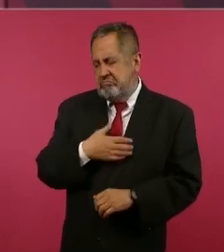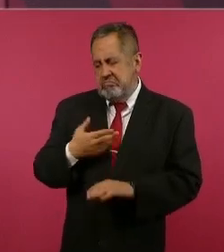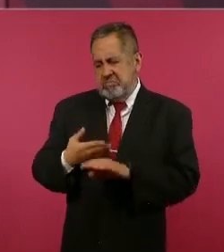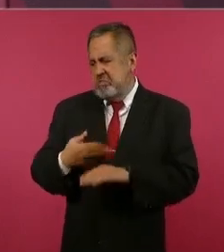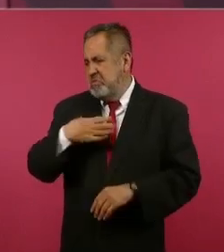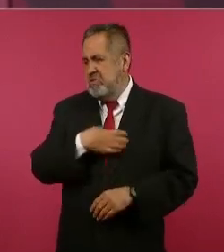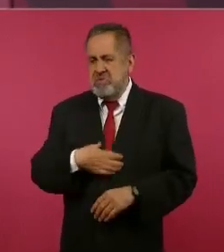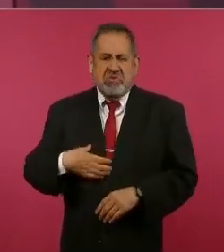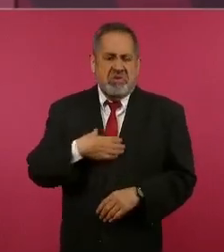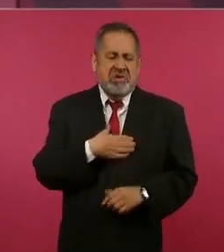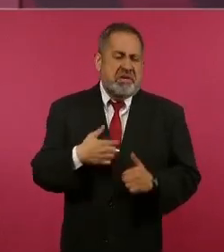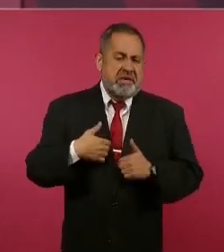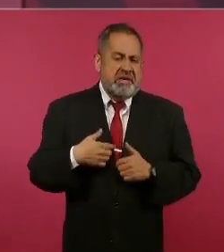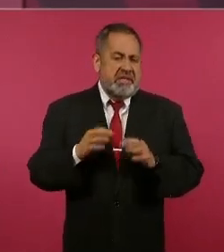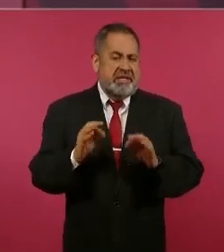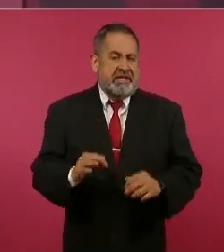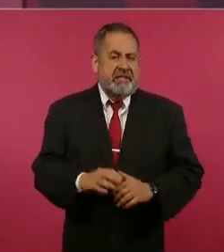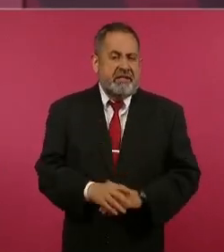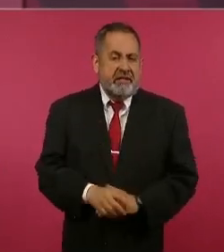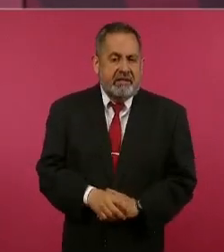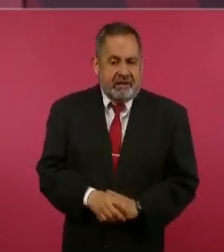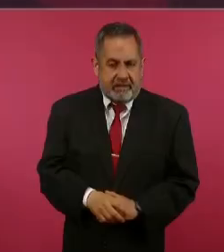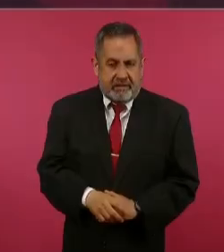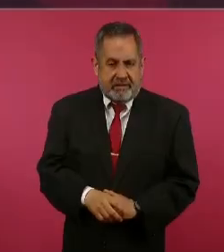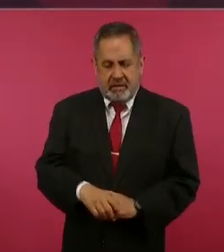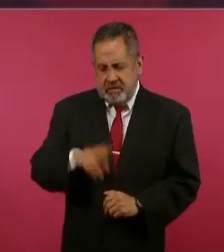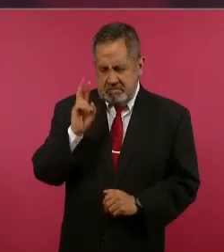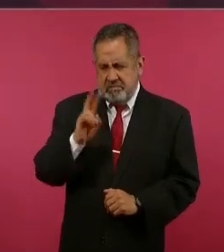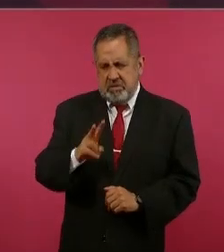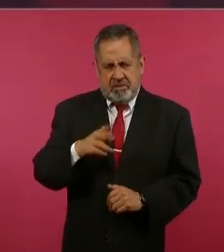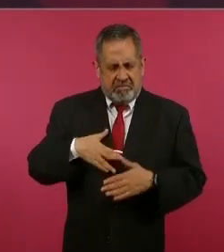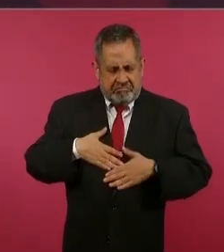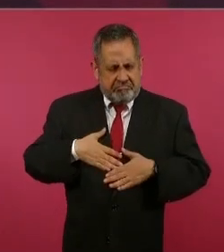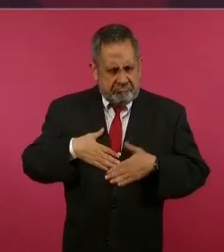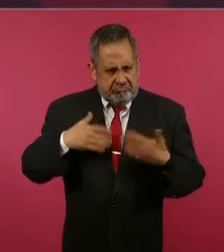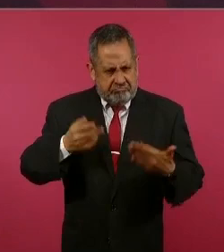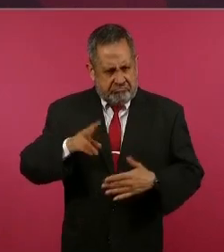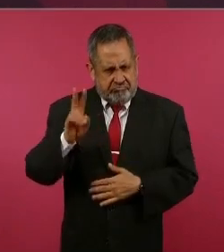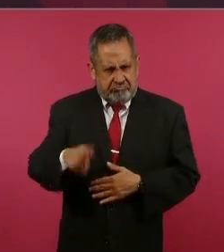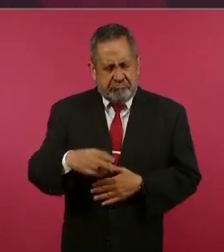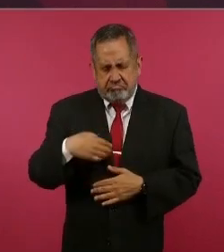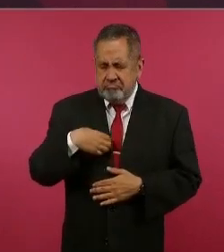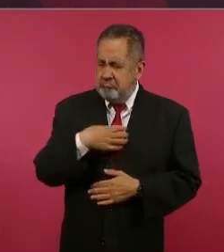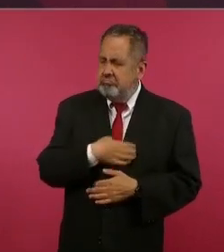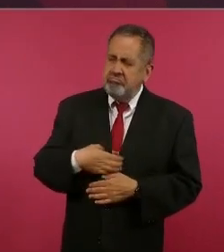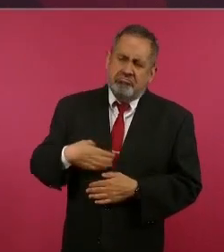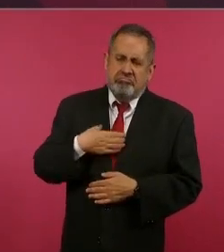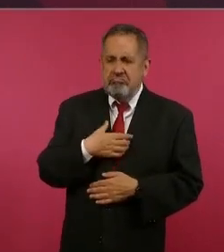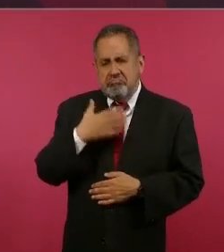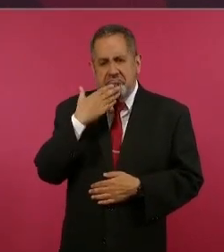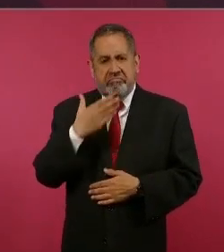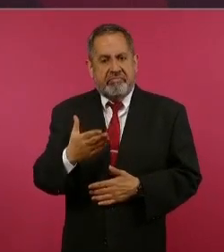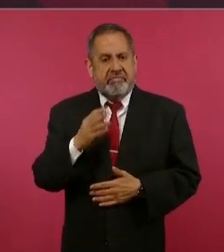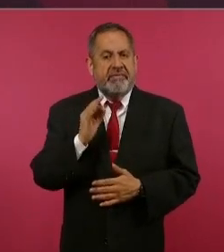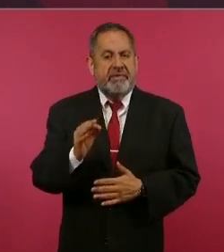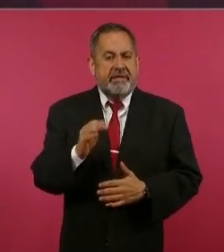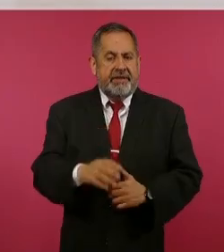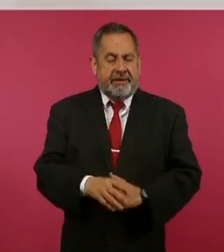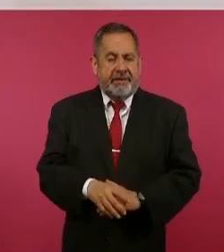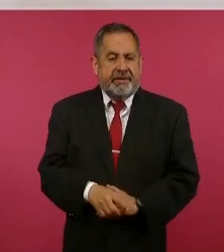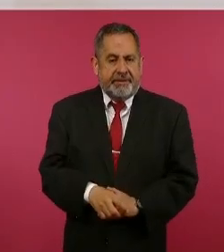muy contento, lo digo de manera sincera, primero